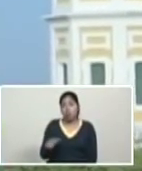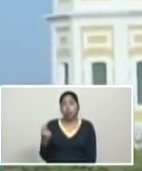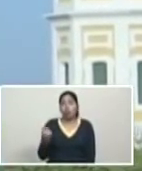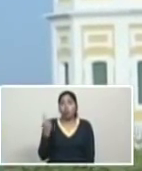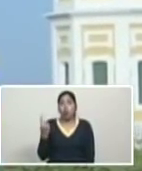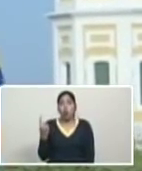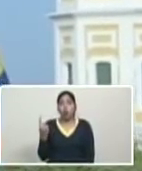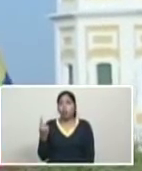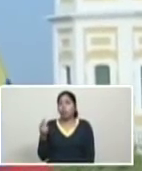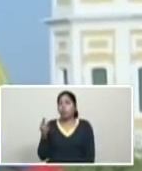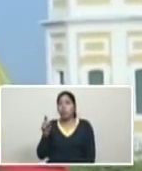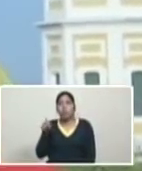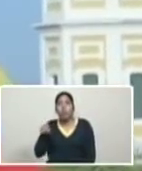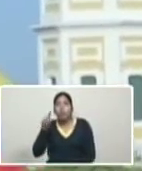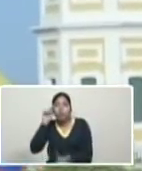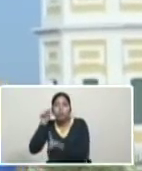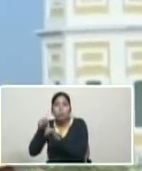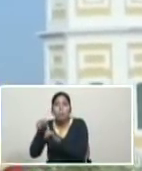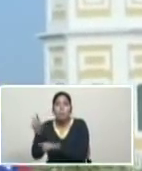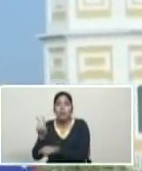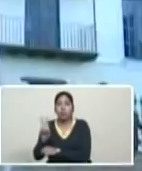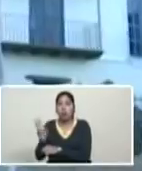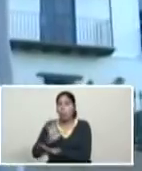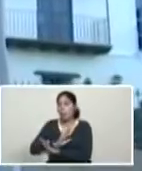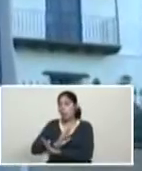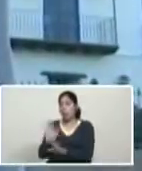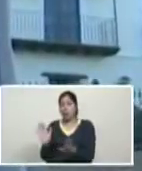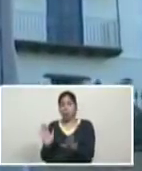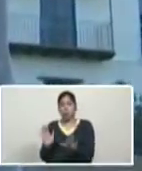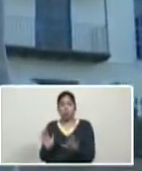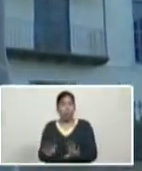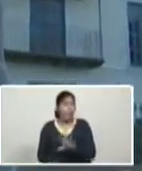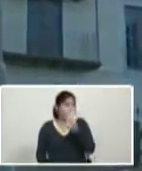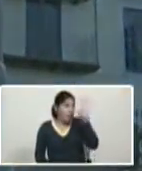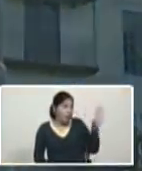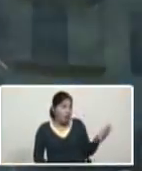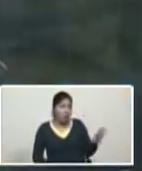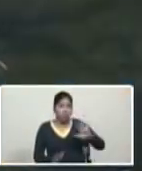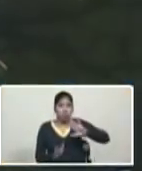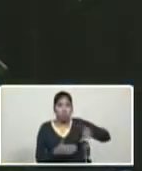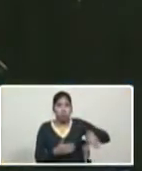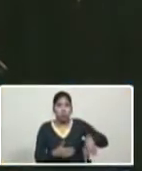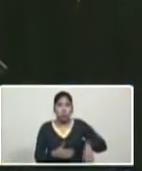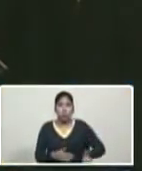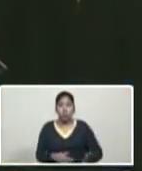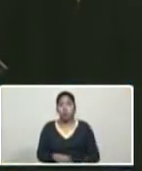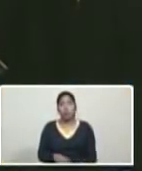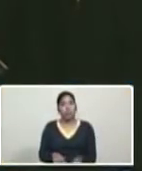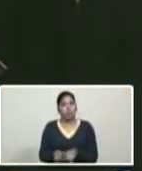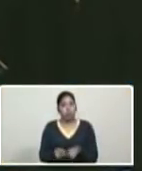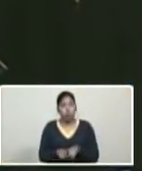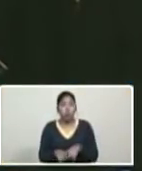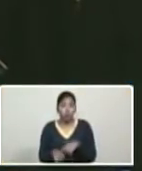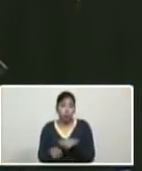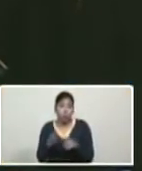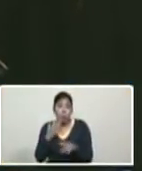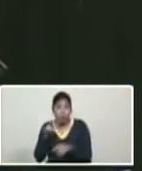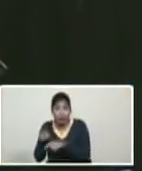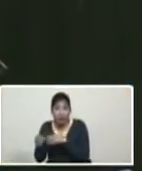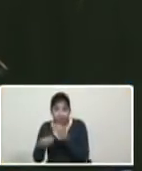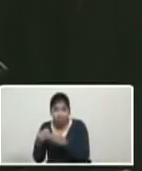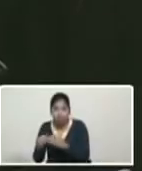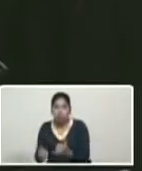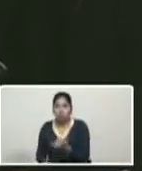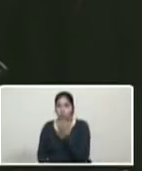Venezuela, única y exclusivamente, y hubiera sido uno de sus grandes errores, porque más temprano